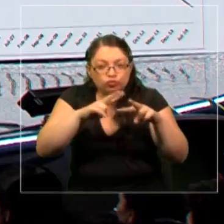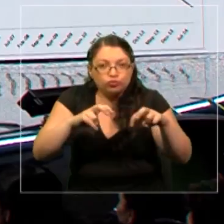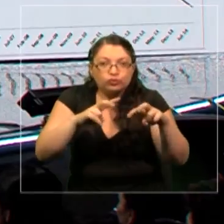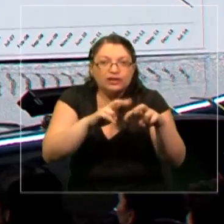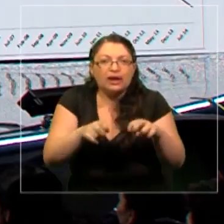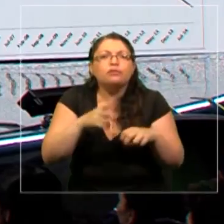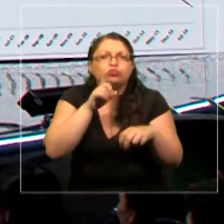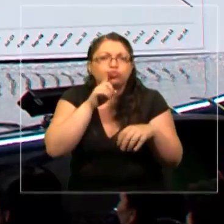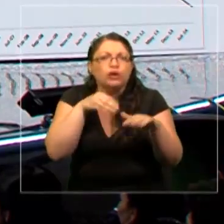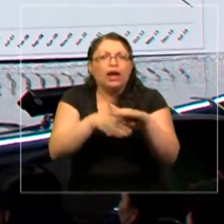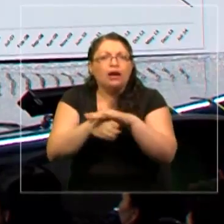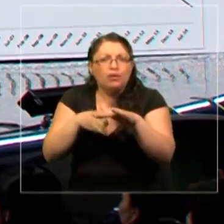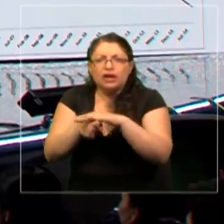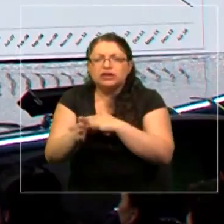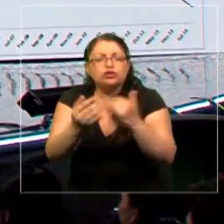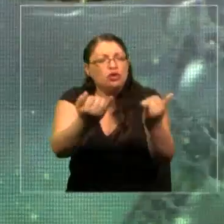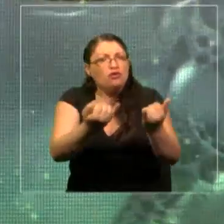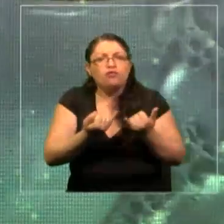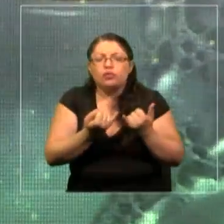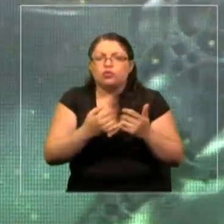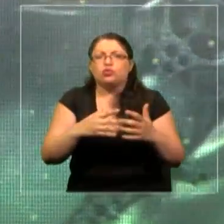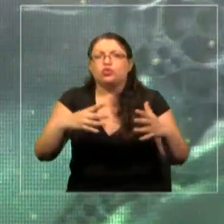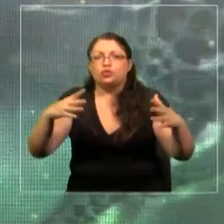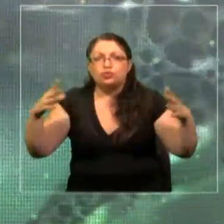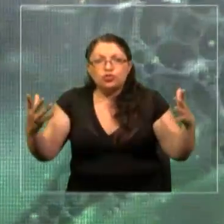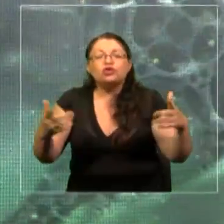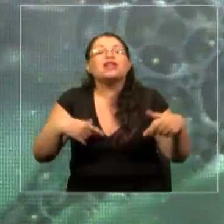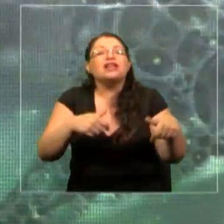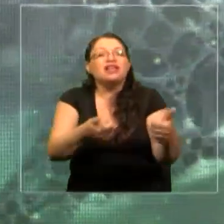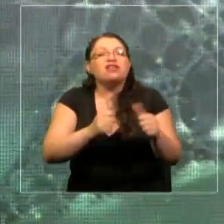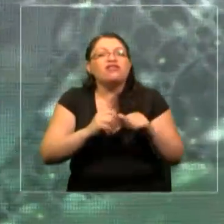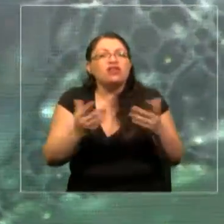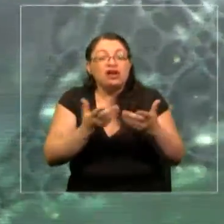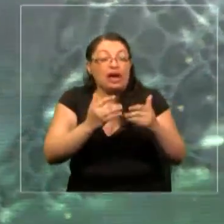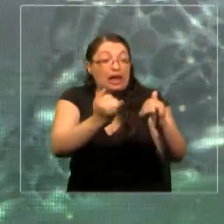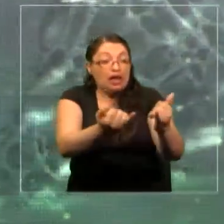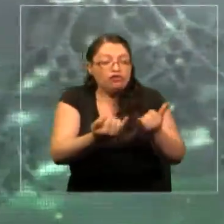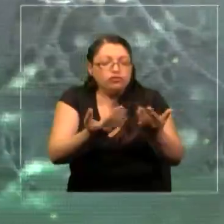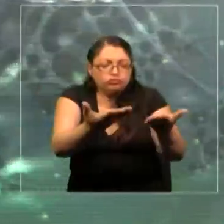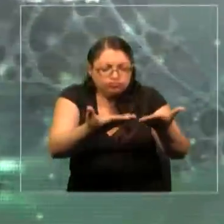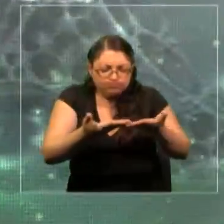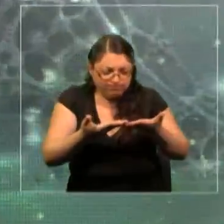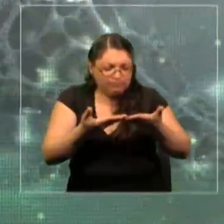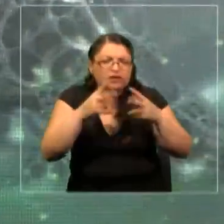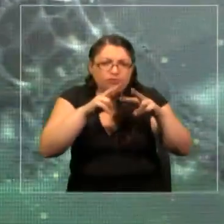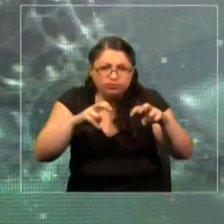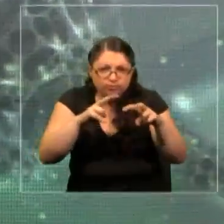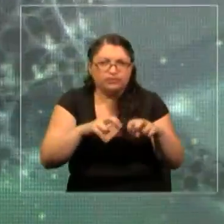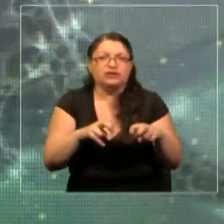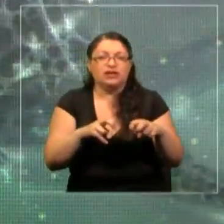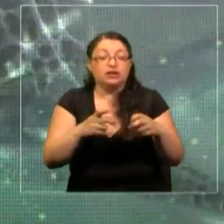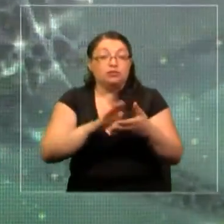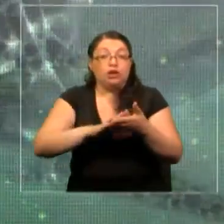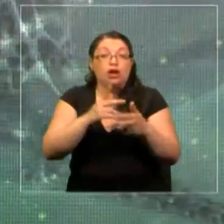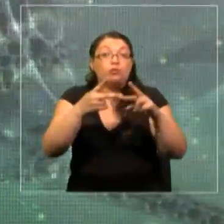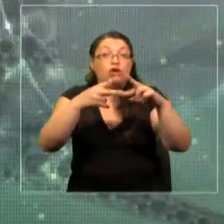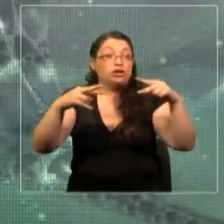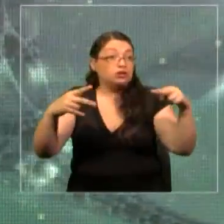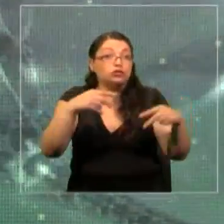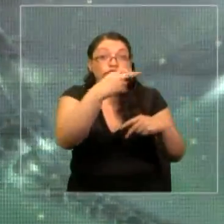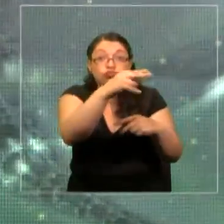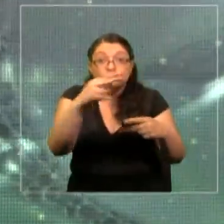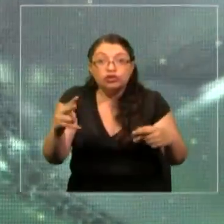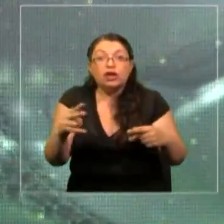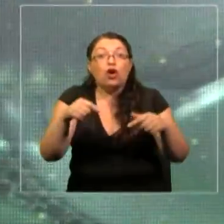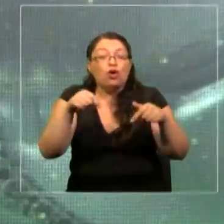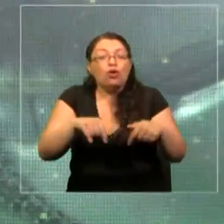a cantidades de datos sin precedente. El desafío es tomar estos datos e interpretarlos. Si yo secuencio su genoma hoy, incluso